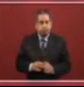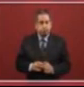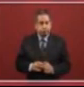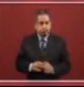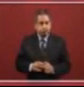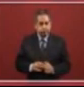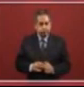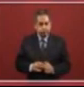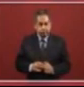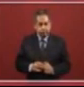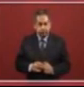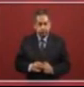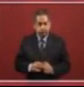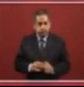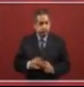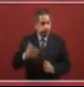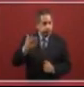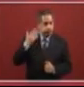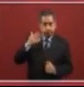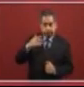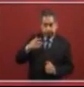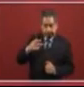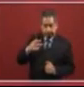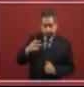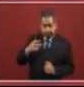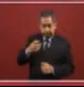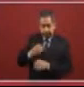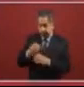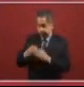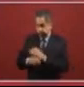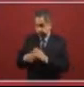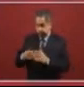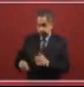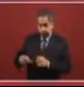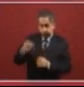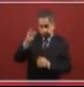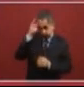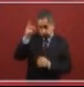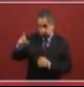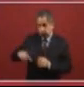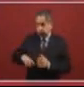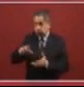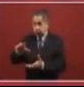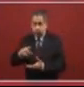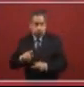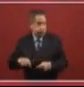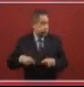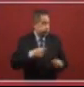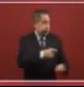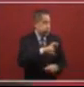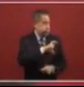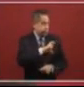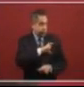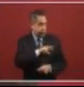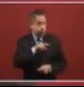darle los bienes públicos a los particulares, porque de esa